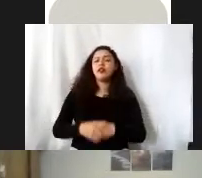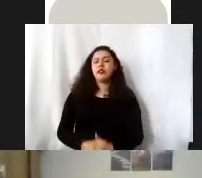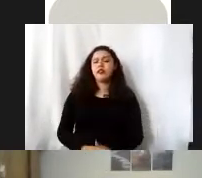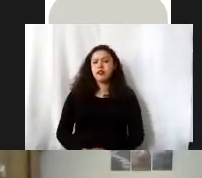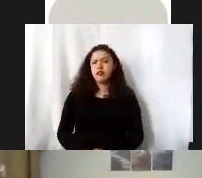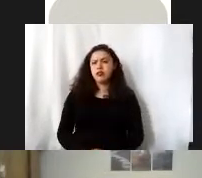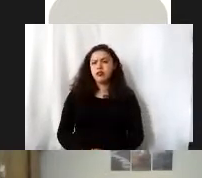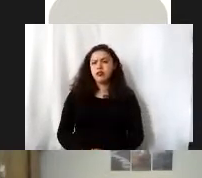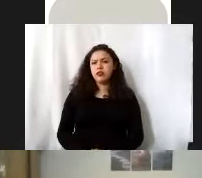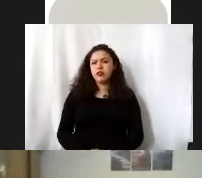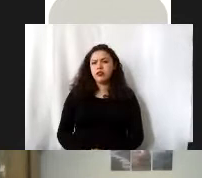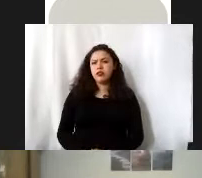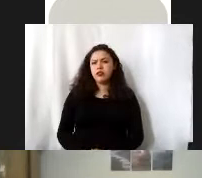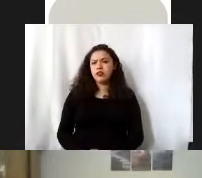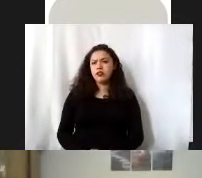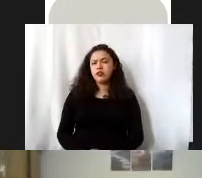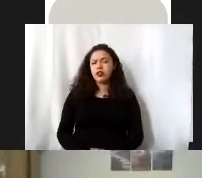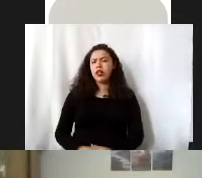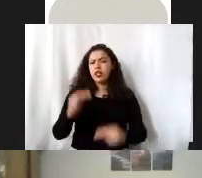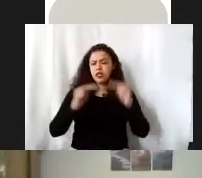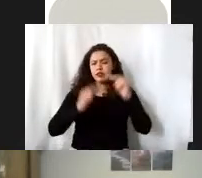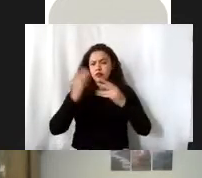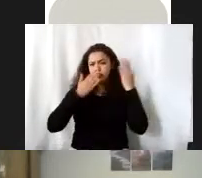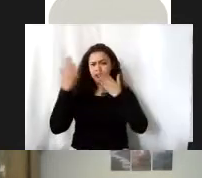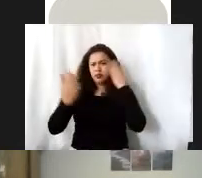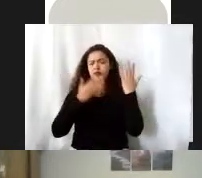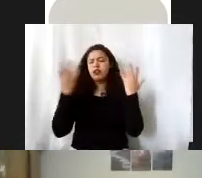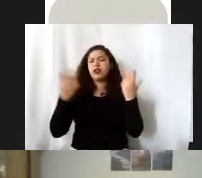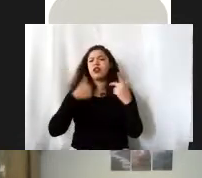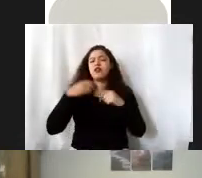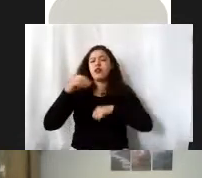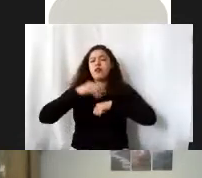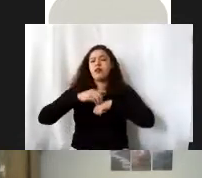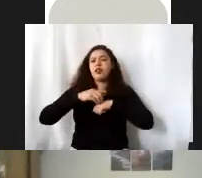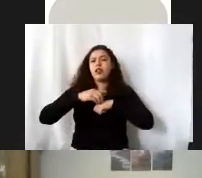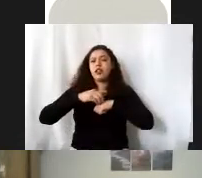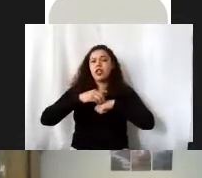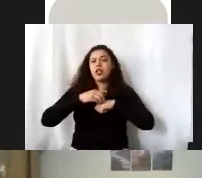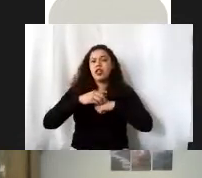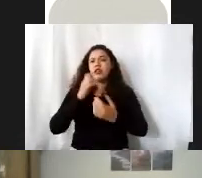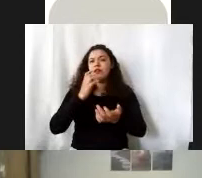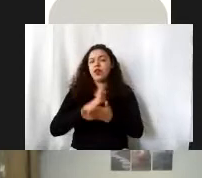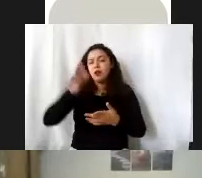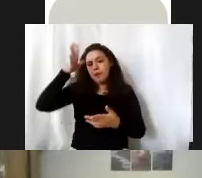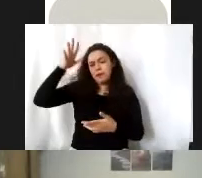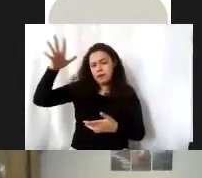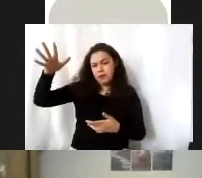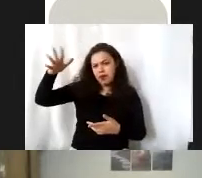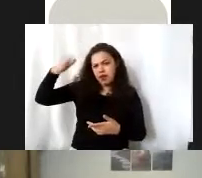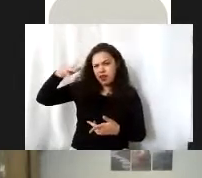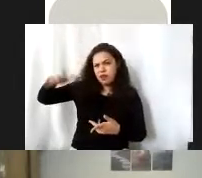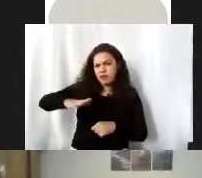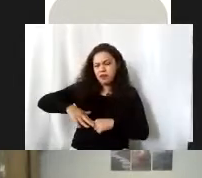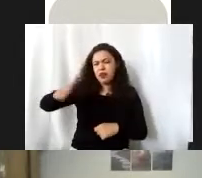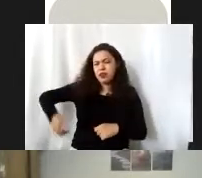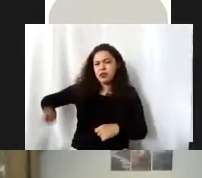Bueno, aparte del nivel de estudios, porque eso ya me da también un parámetro a que su poder adquisitivo puede ser mayor, y el número